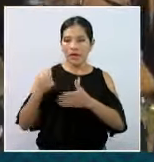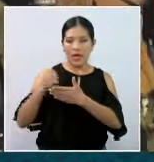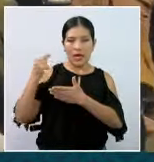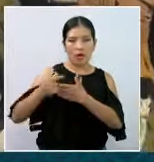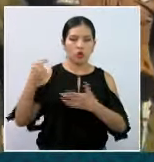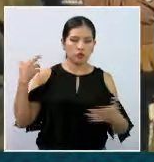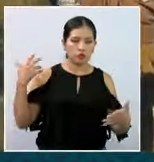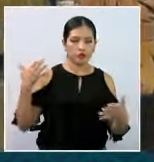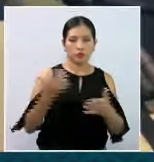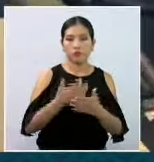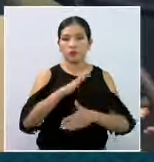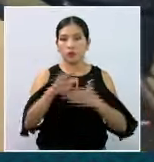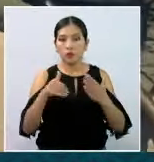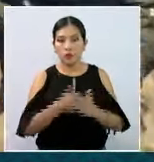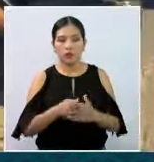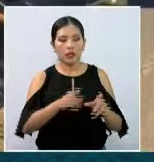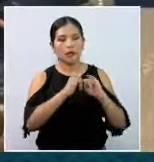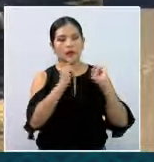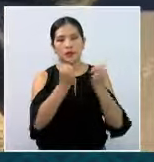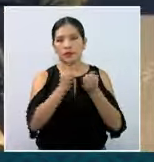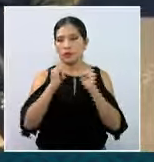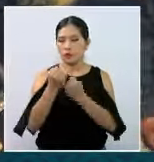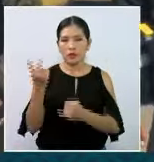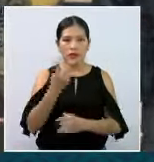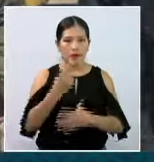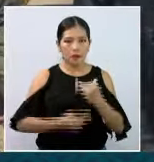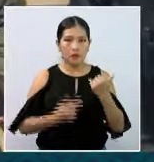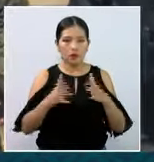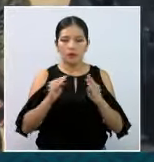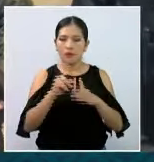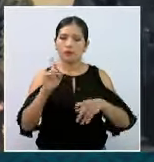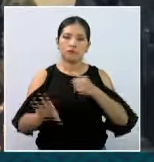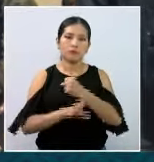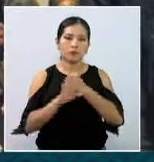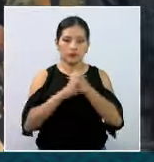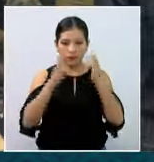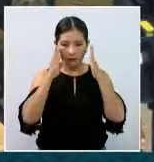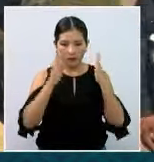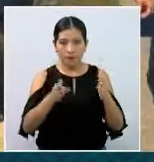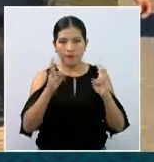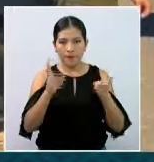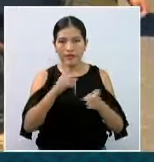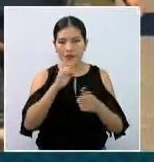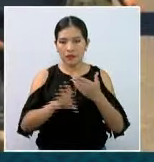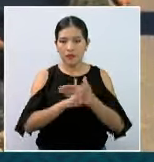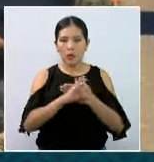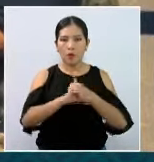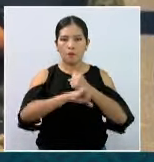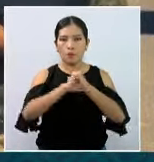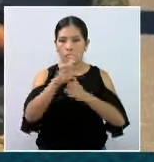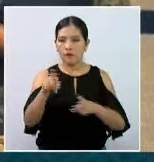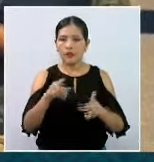las instituciones orientadas a la seguridad pública, a la seguridad ciudadana.